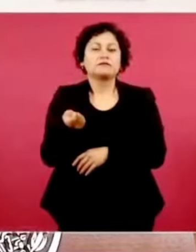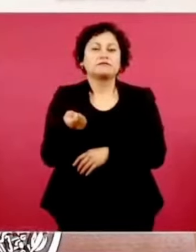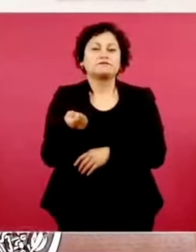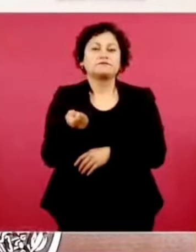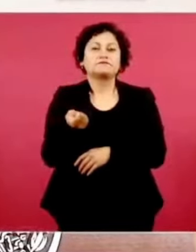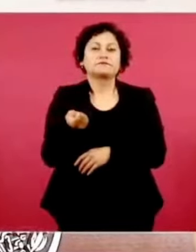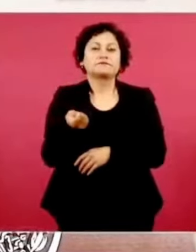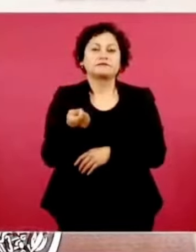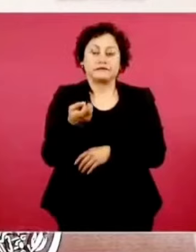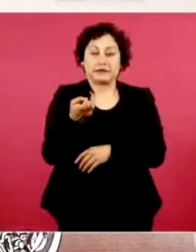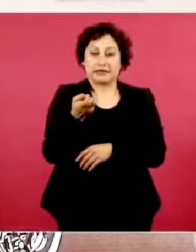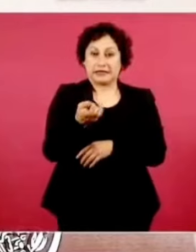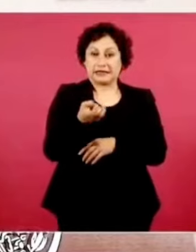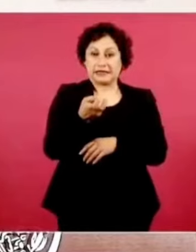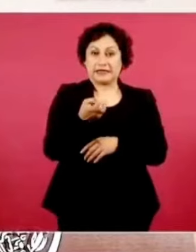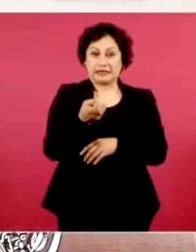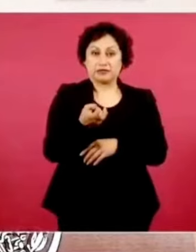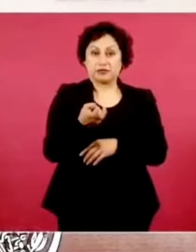civilización